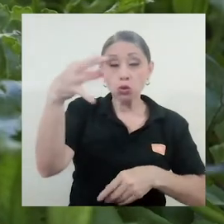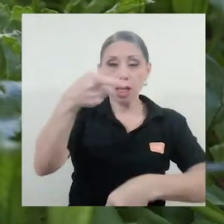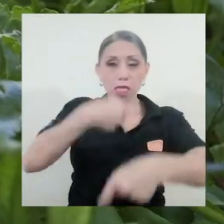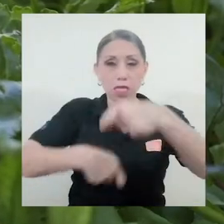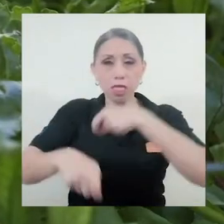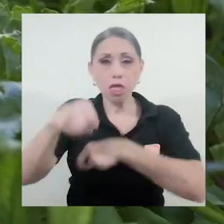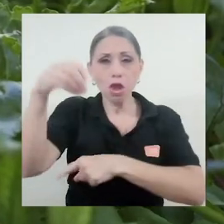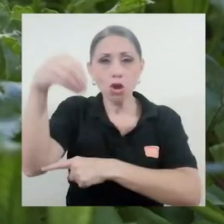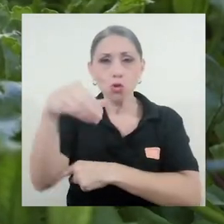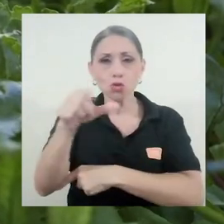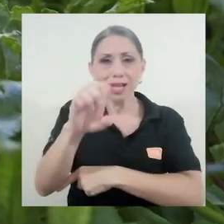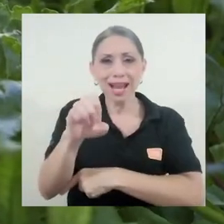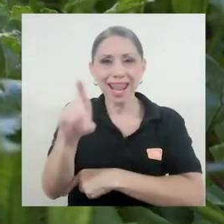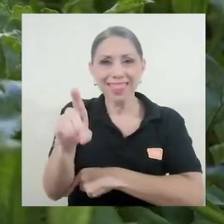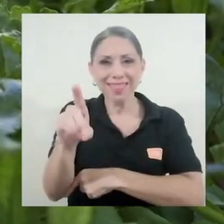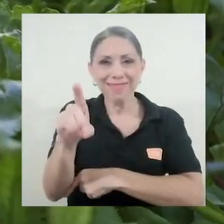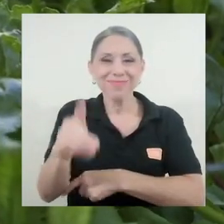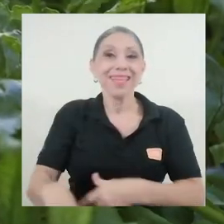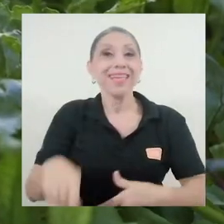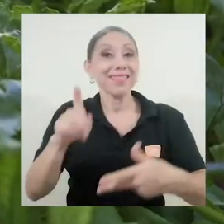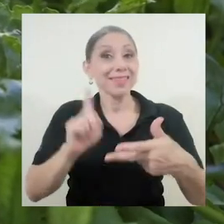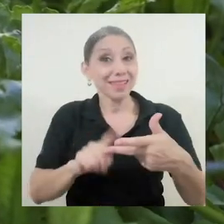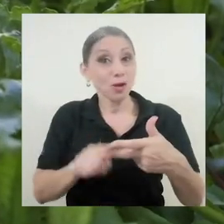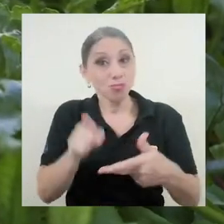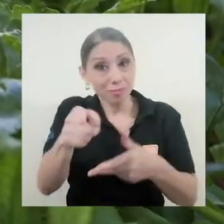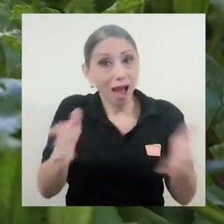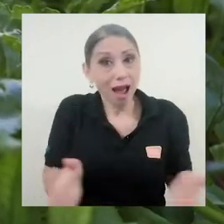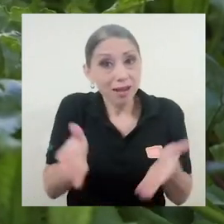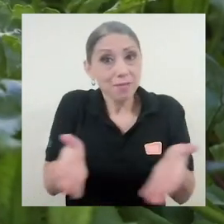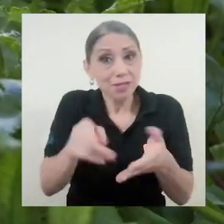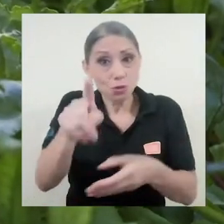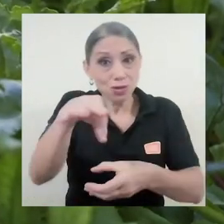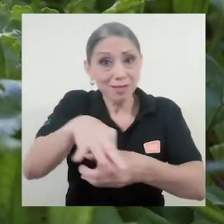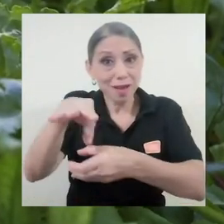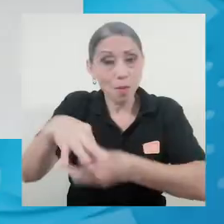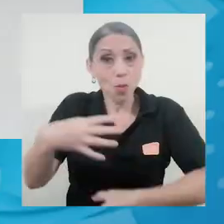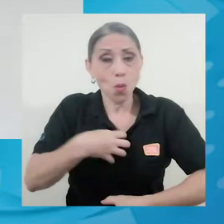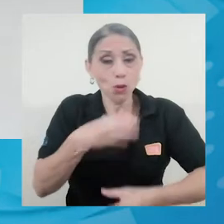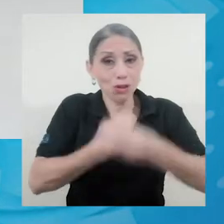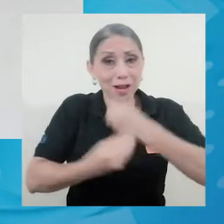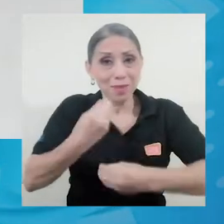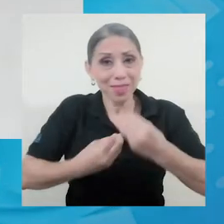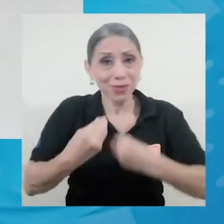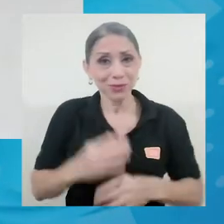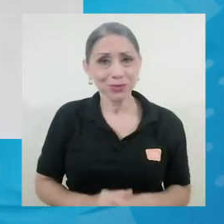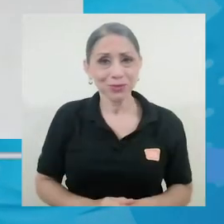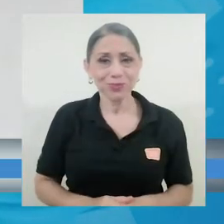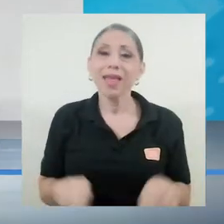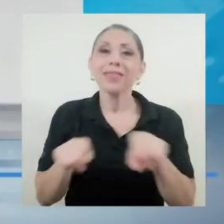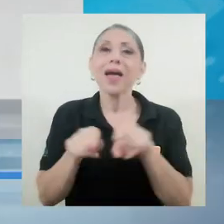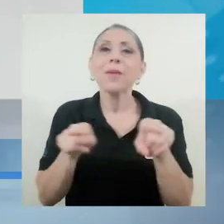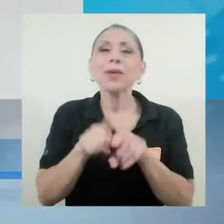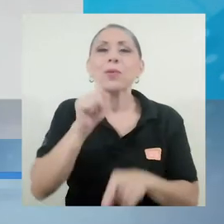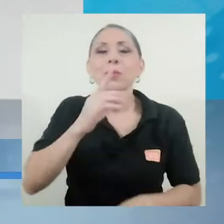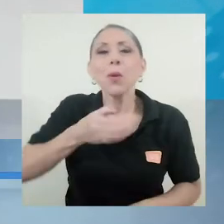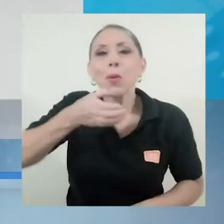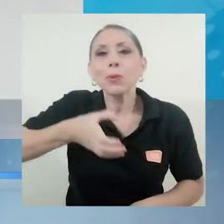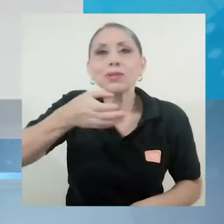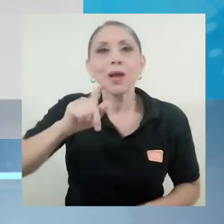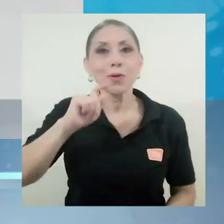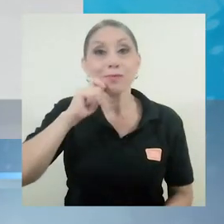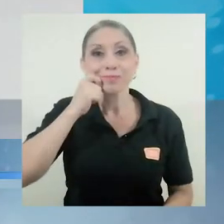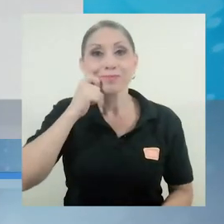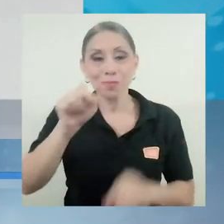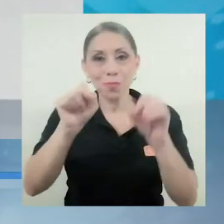3. Anímese y cultive en casa sus propios alimentos. Otro tip que también pueden hacer ahora